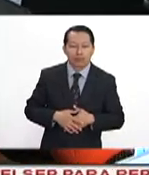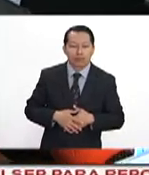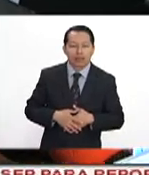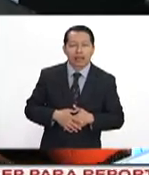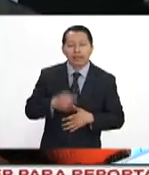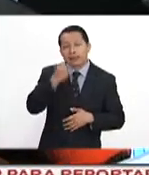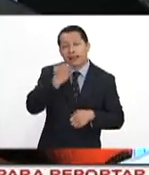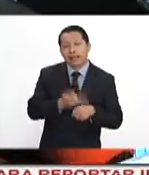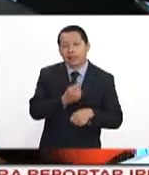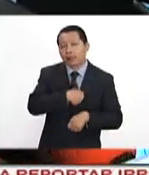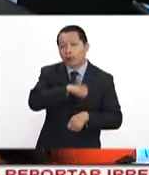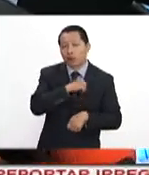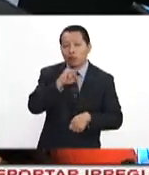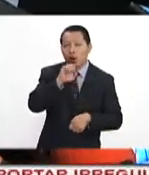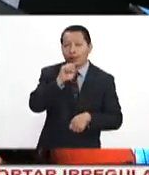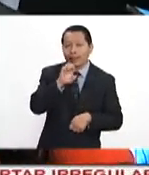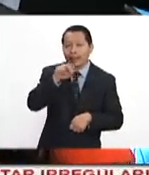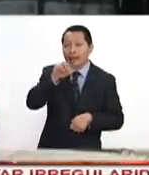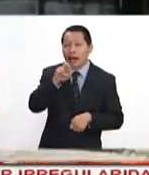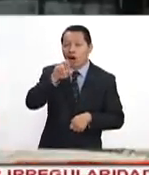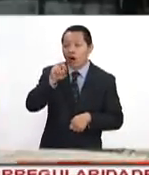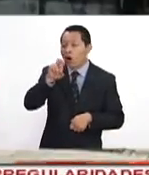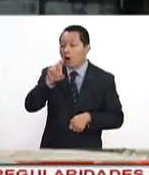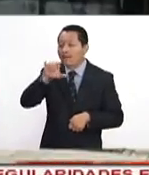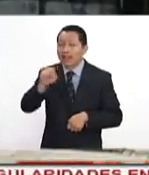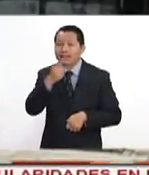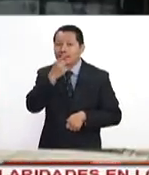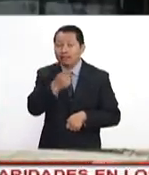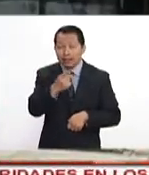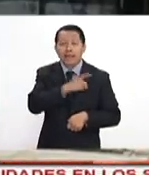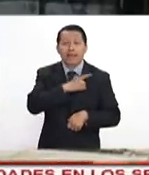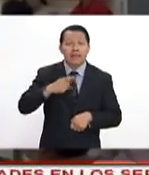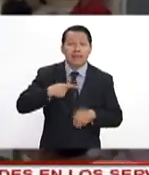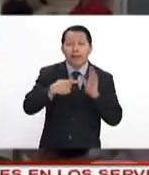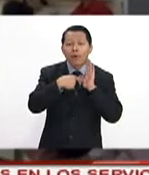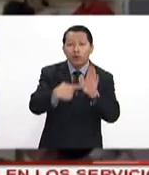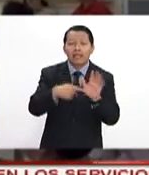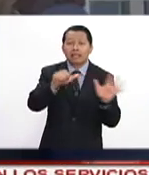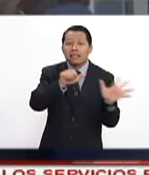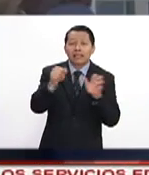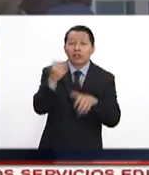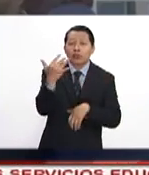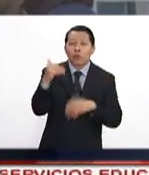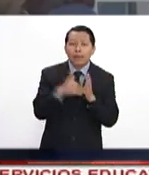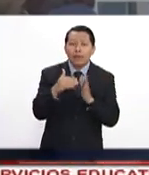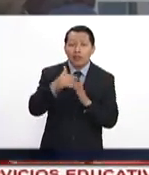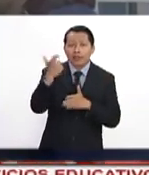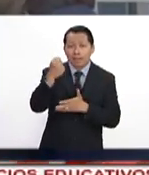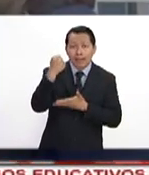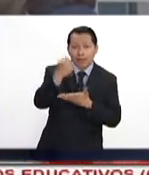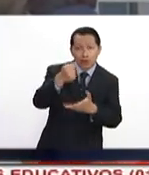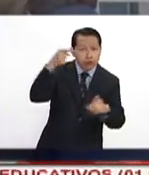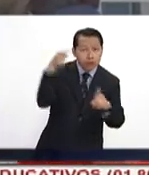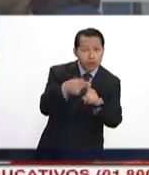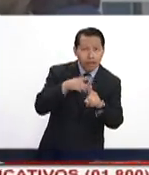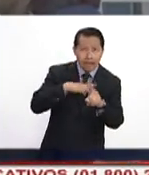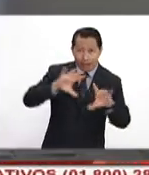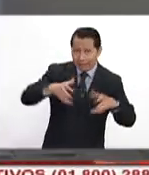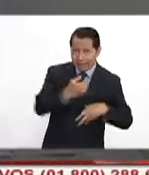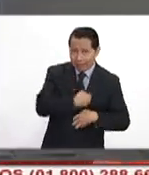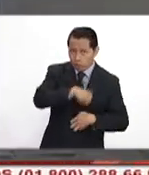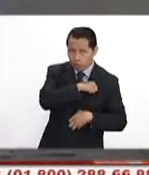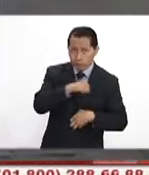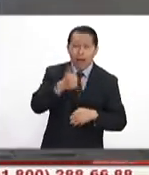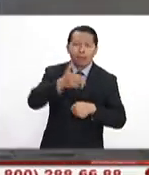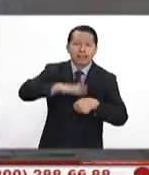Exige el secretario de Salud, José Narro Robles, que se compruebe el destino de más de 650 millones de pesos destinados a este sector